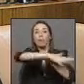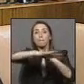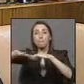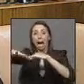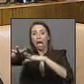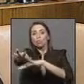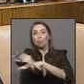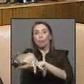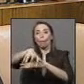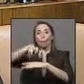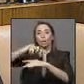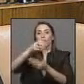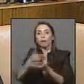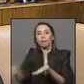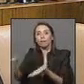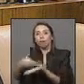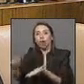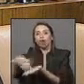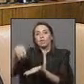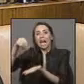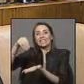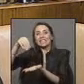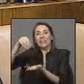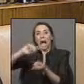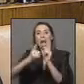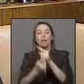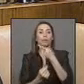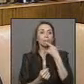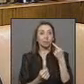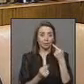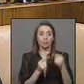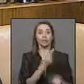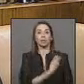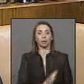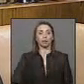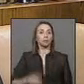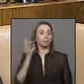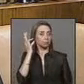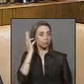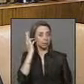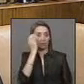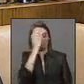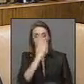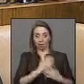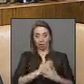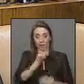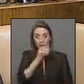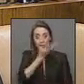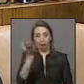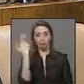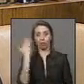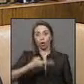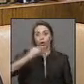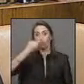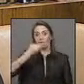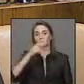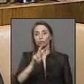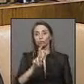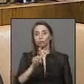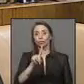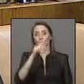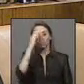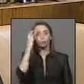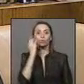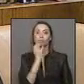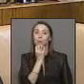hemos visto el auspicioso anuncio que hizo la Presidenta Bachelet en su discurso del 21